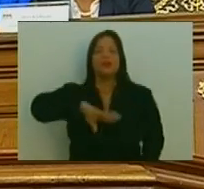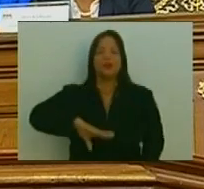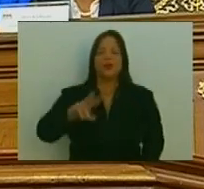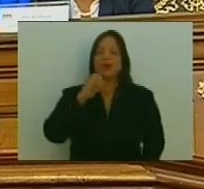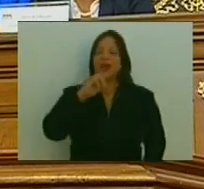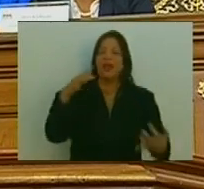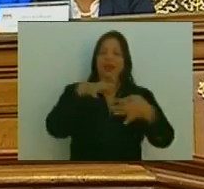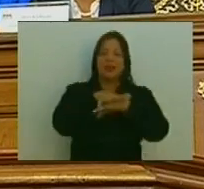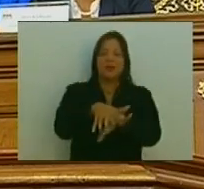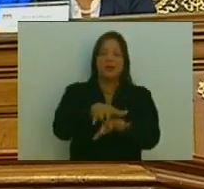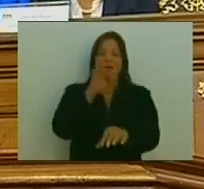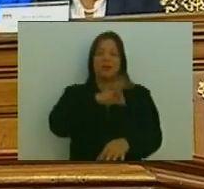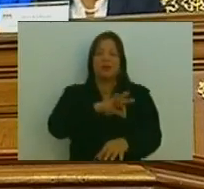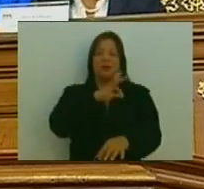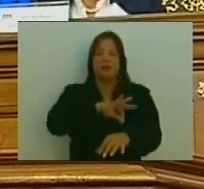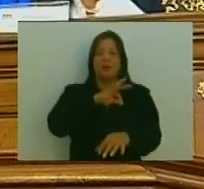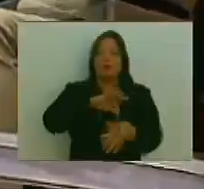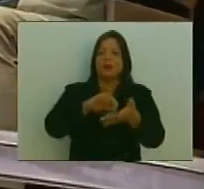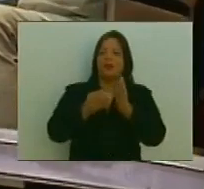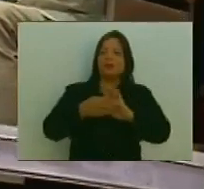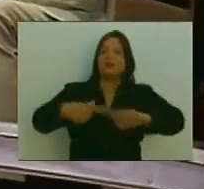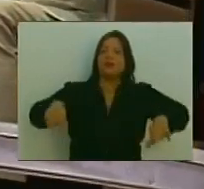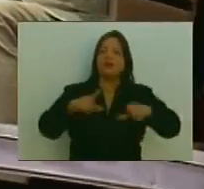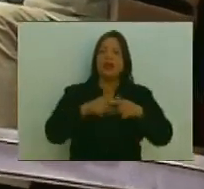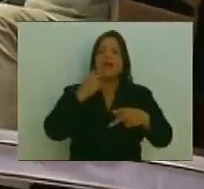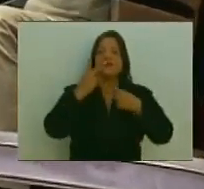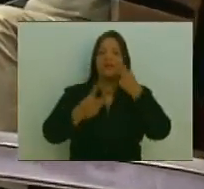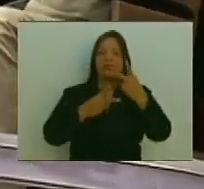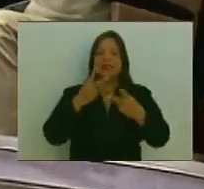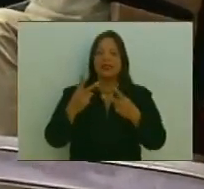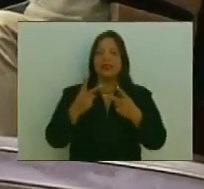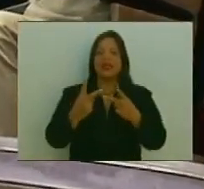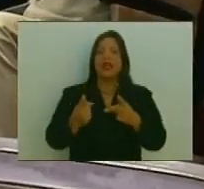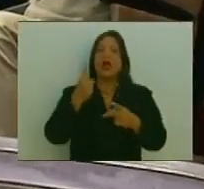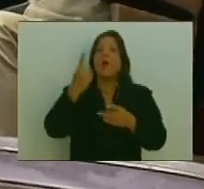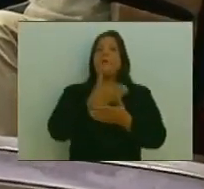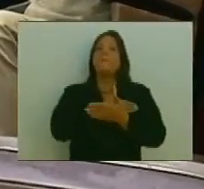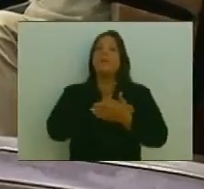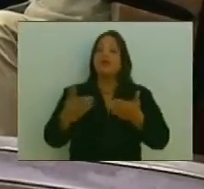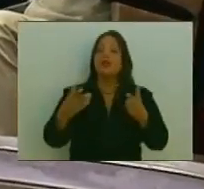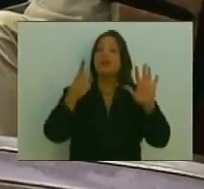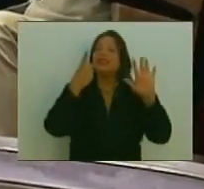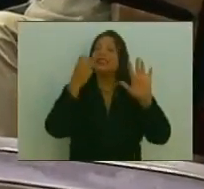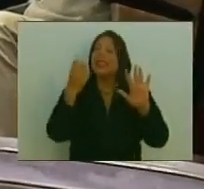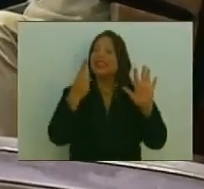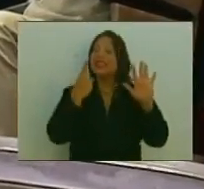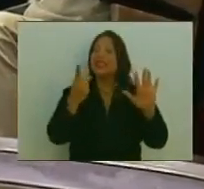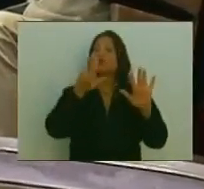de inclusión social que nos ha llevado a visitar a